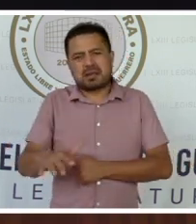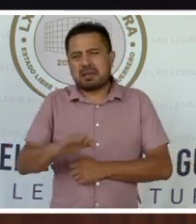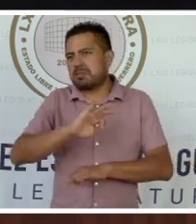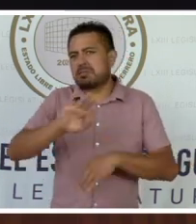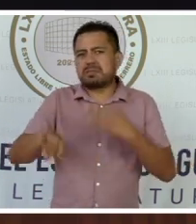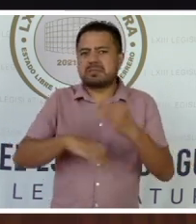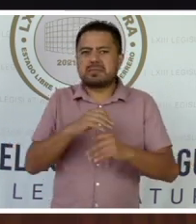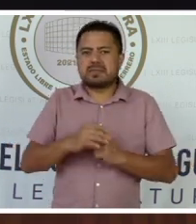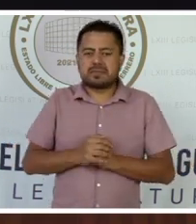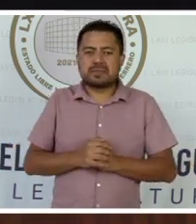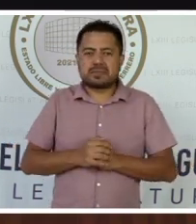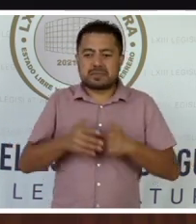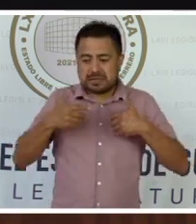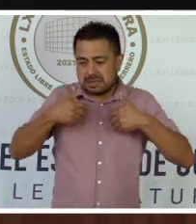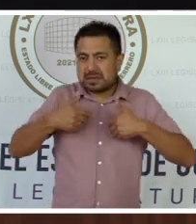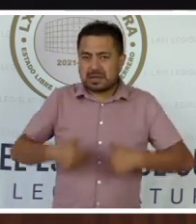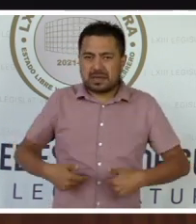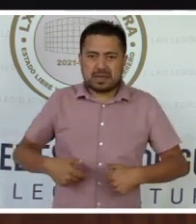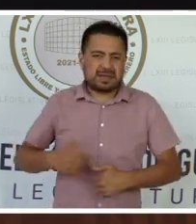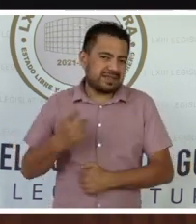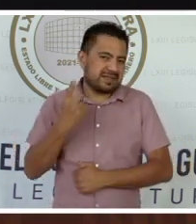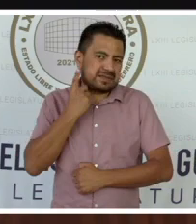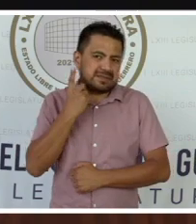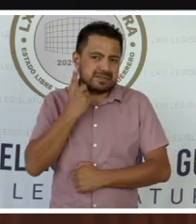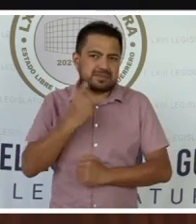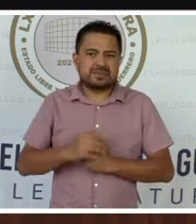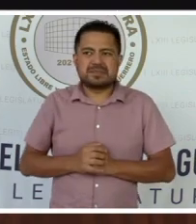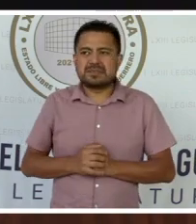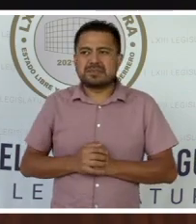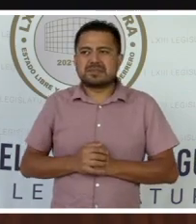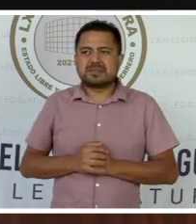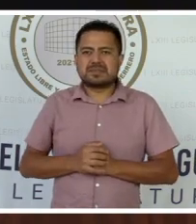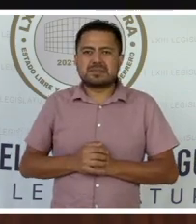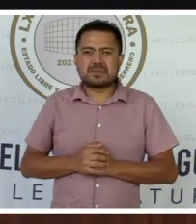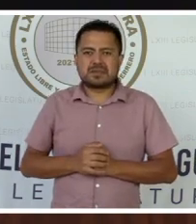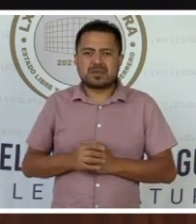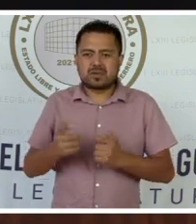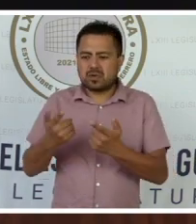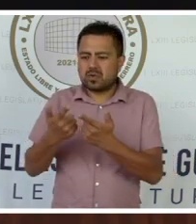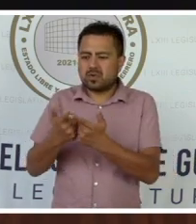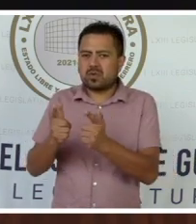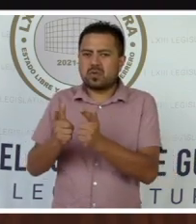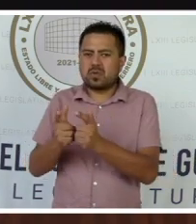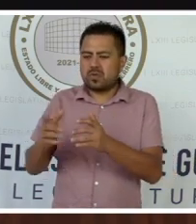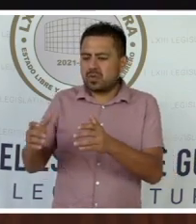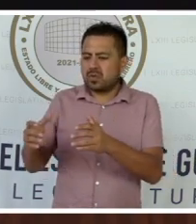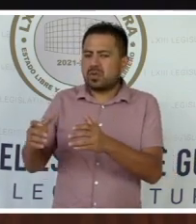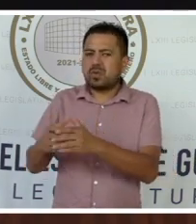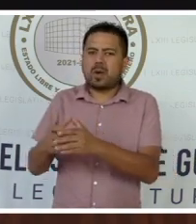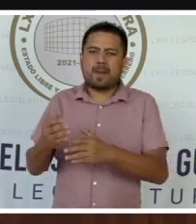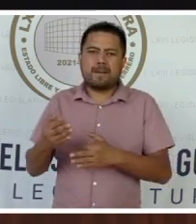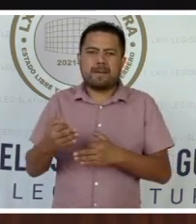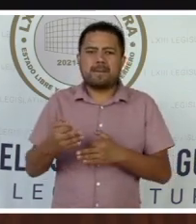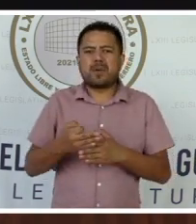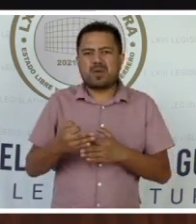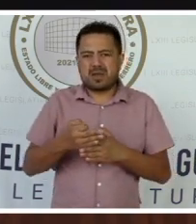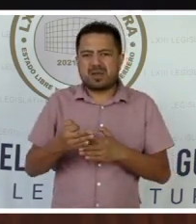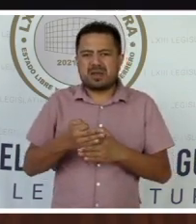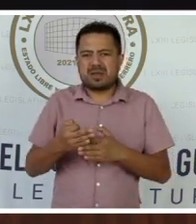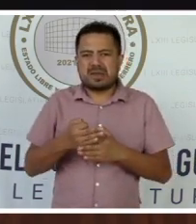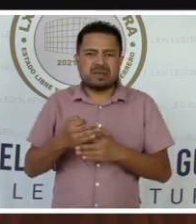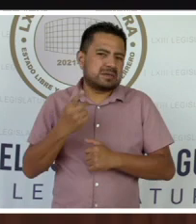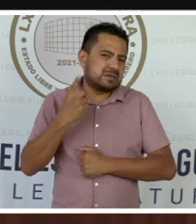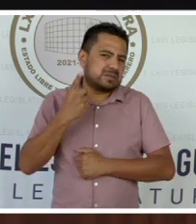el suscrito diputado Carlos Cruz López integrante del grupo parlamentario de morena